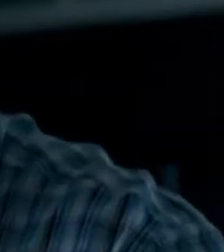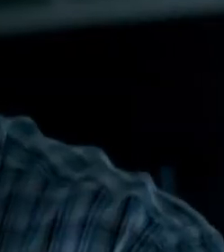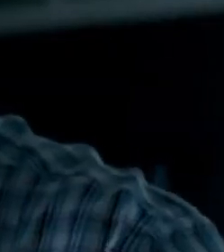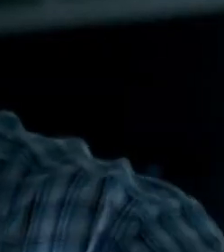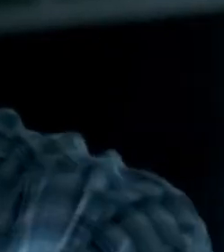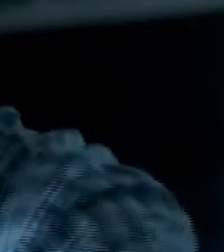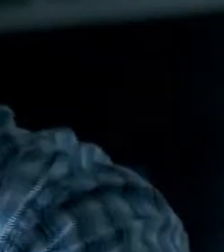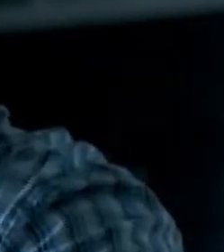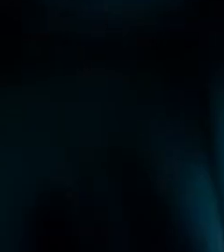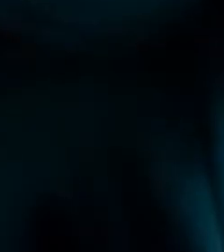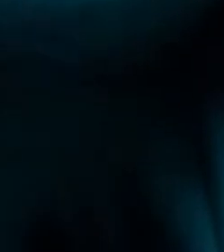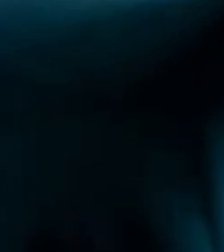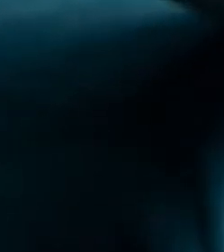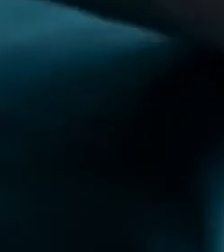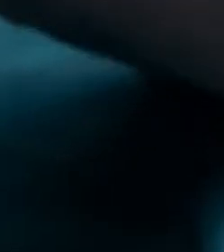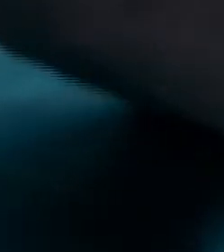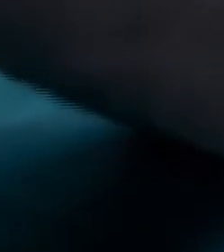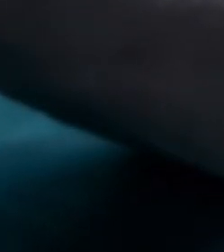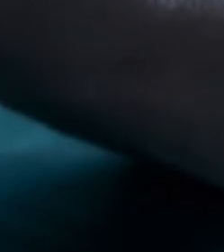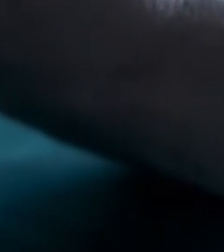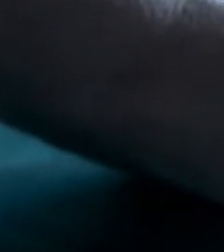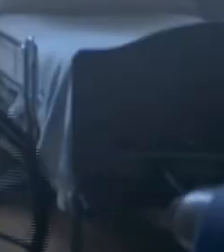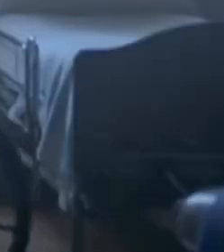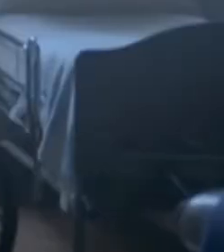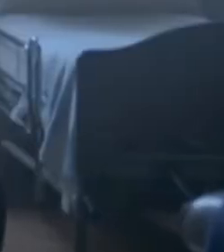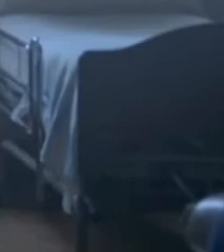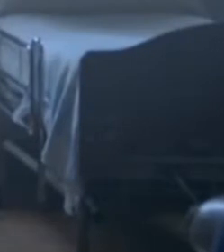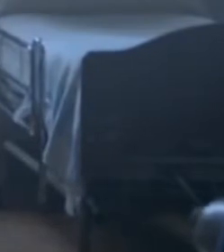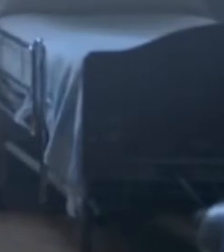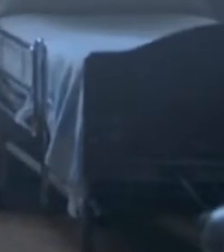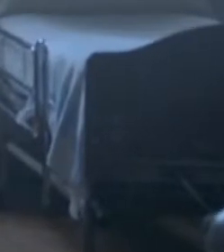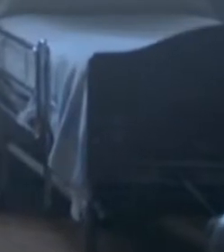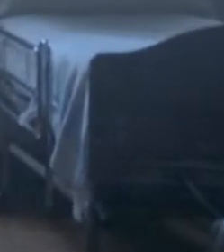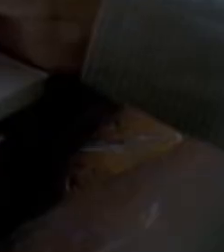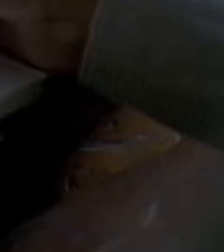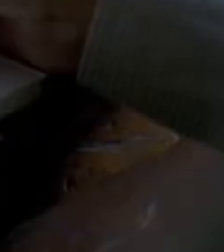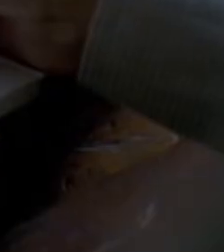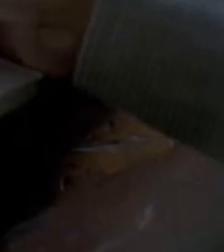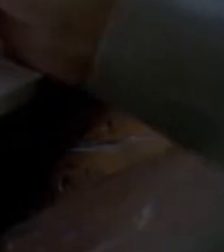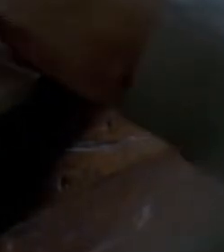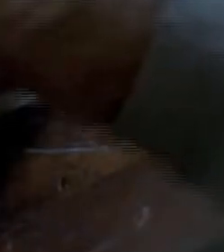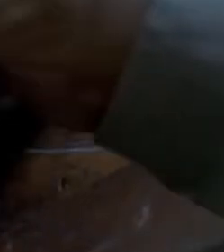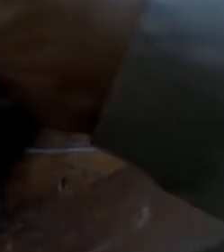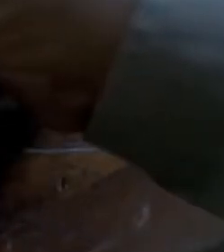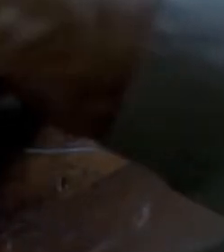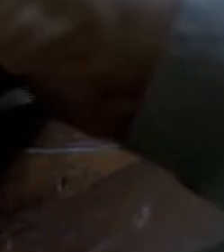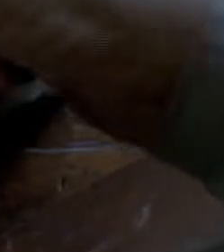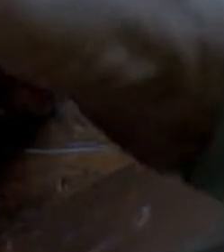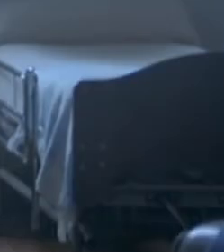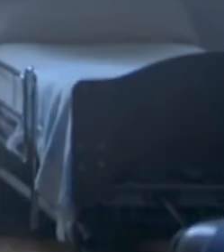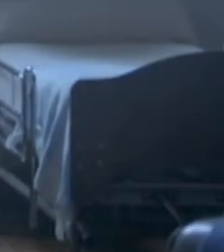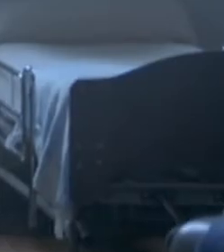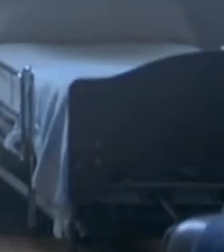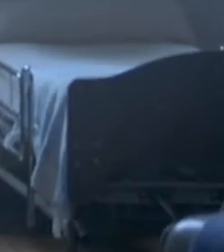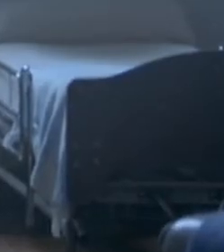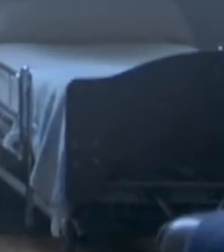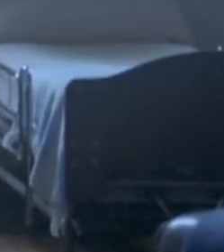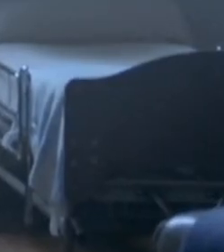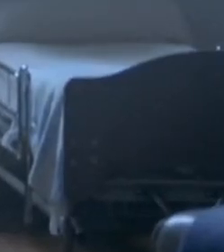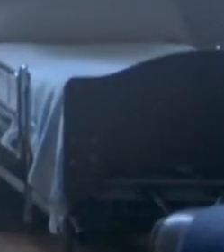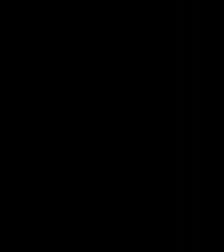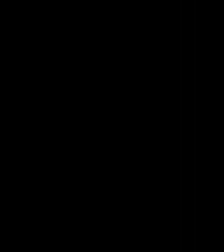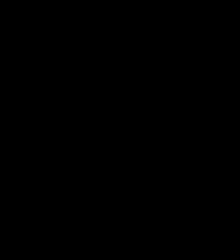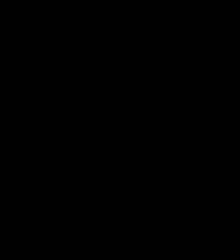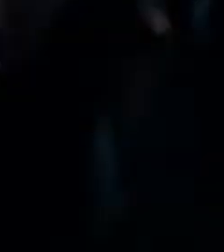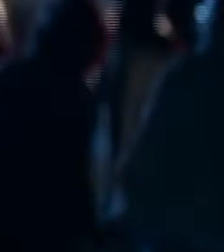a una persona. Así que si usted ha tenido un año difícil, ha tenido una necesidad, anímese, envíe sus cartas, podría